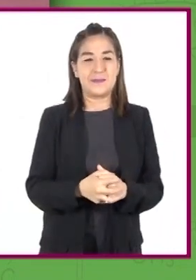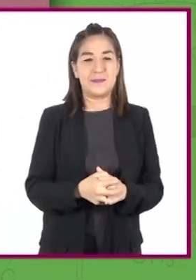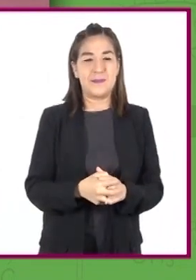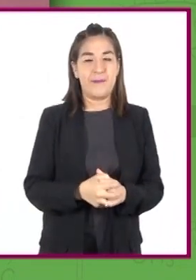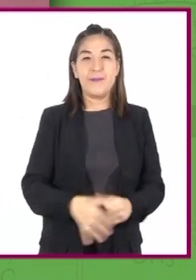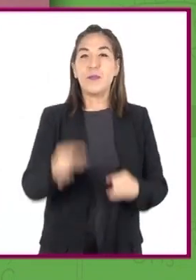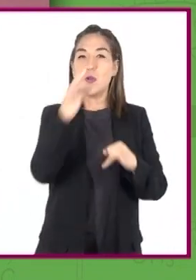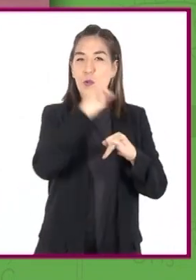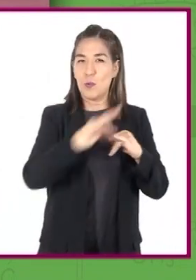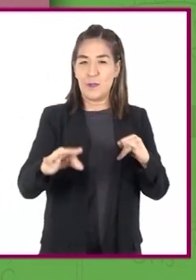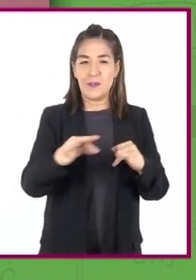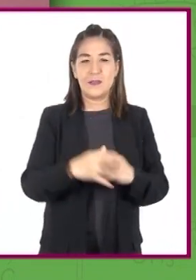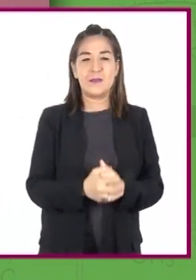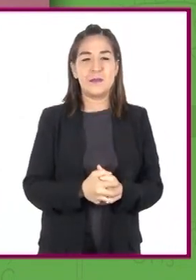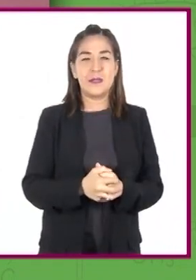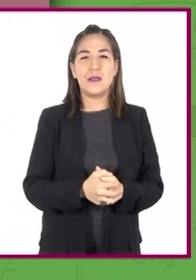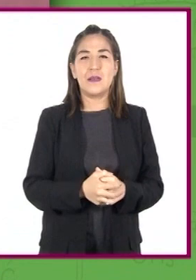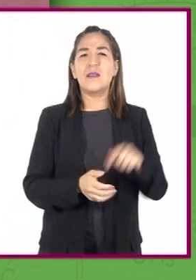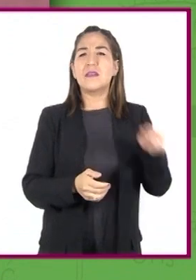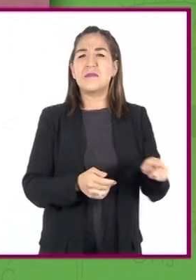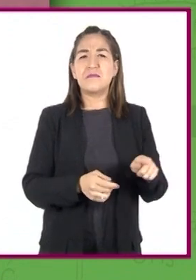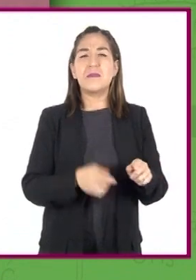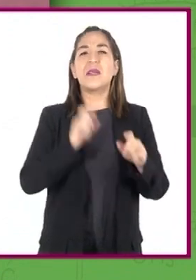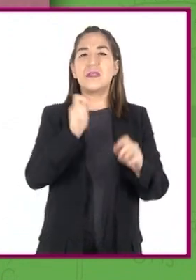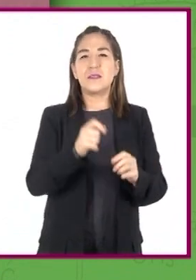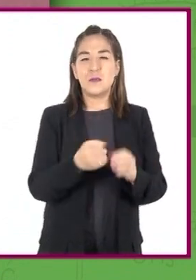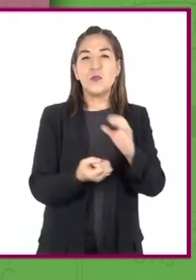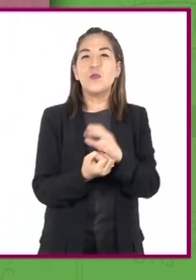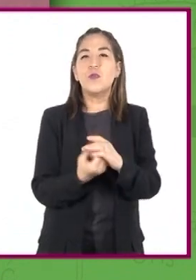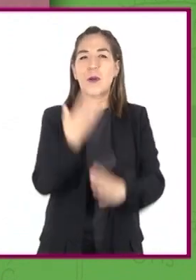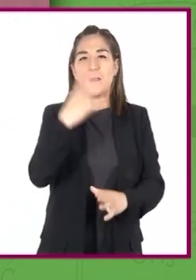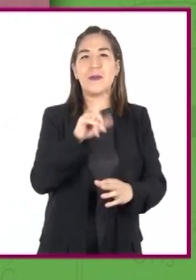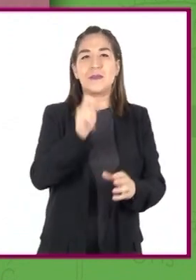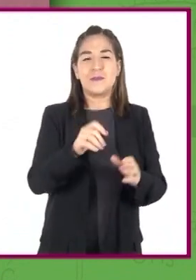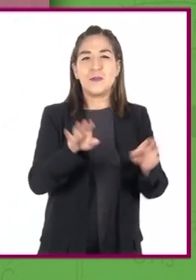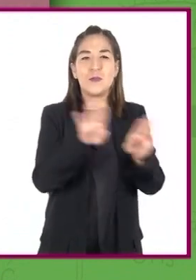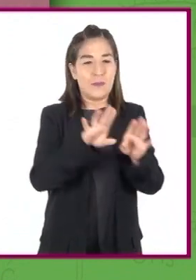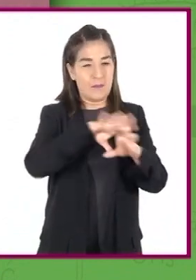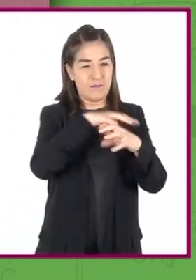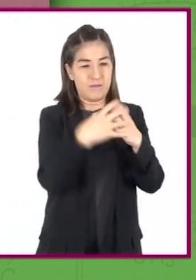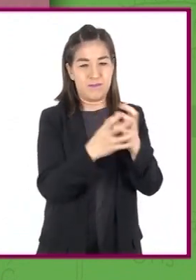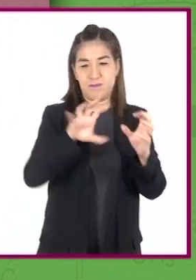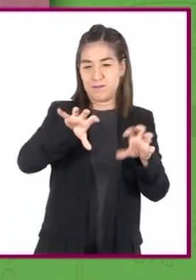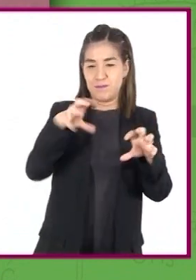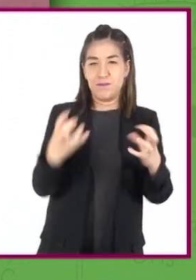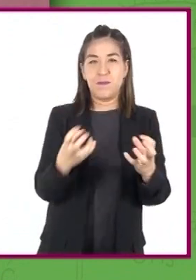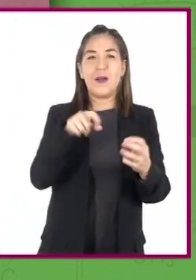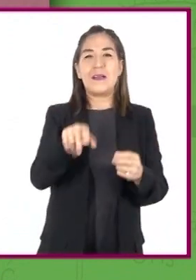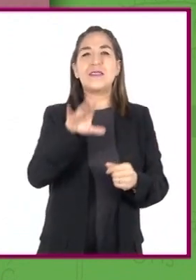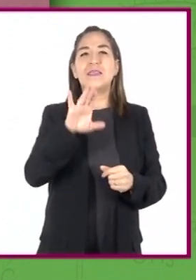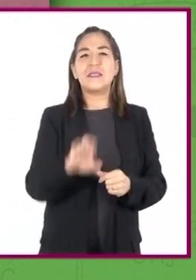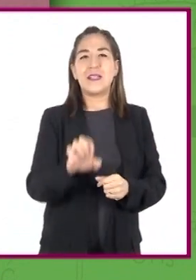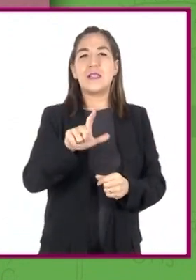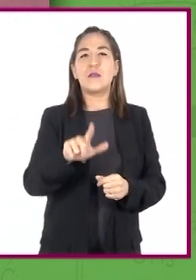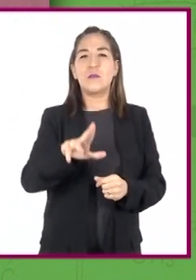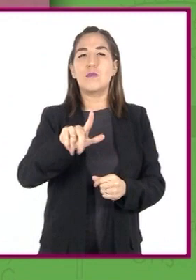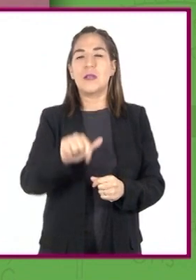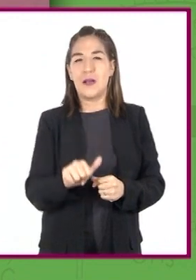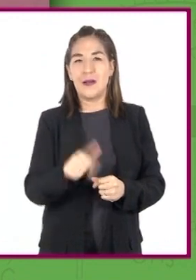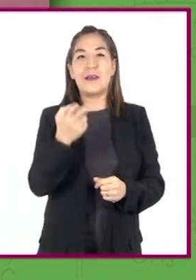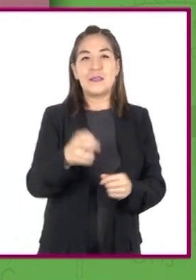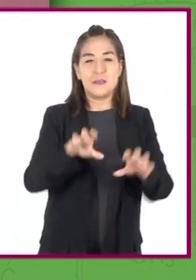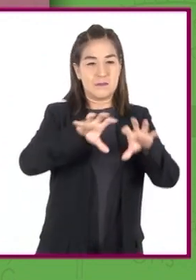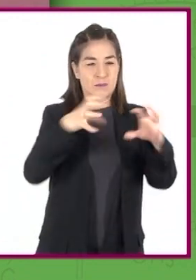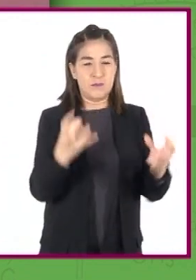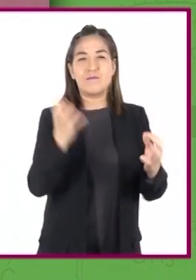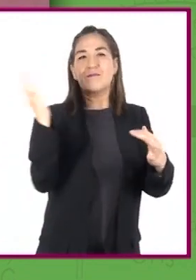Por último, se crea una nueva pared celular y la célula finalmente se divide